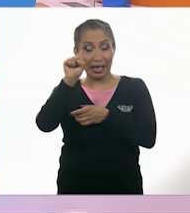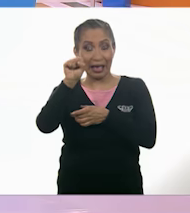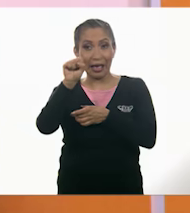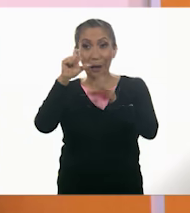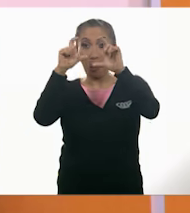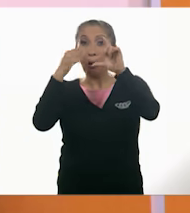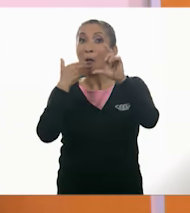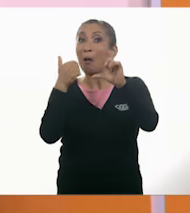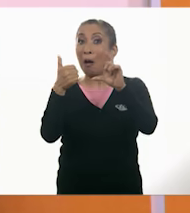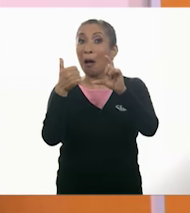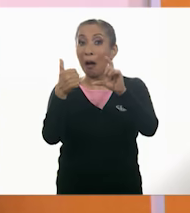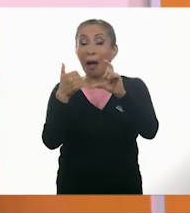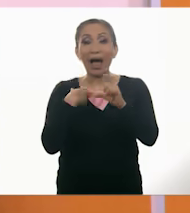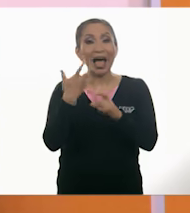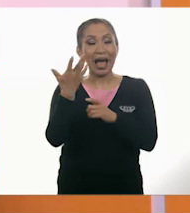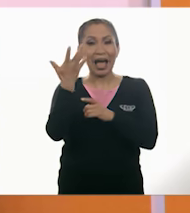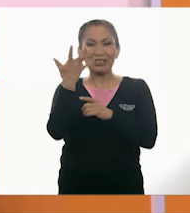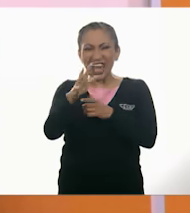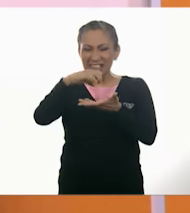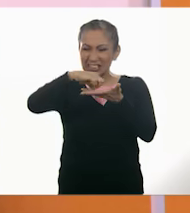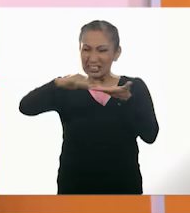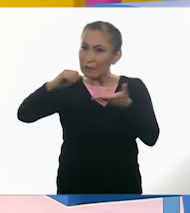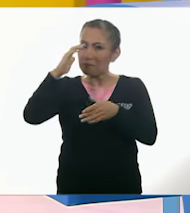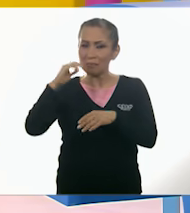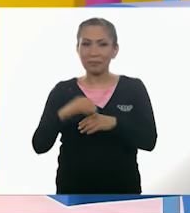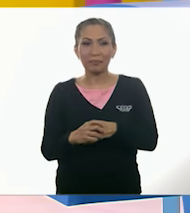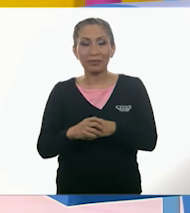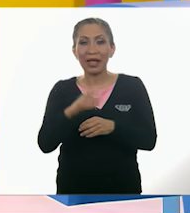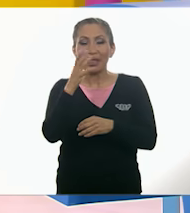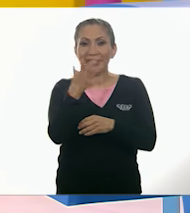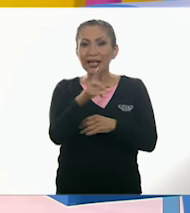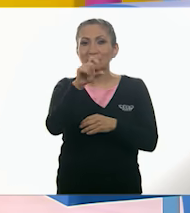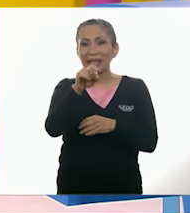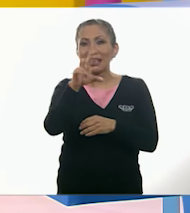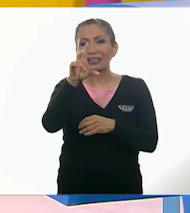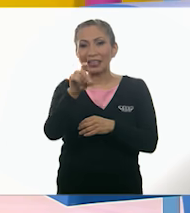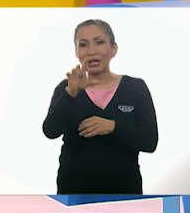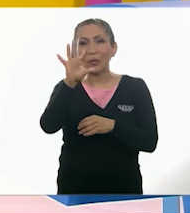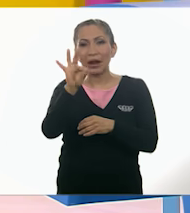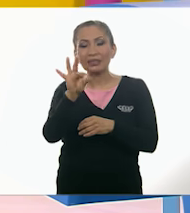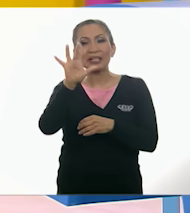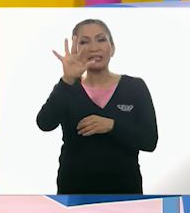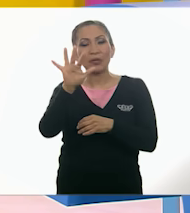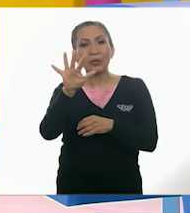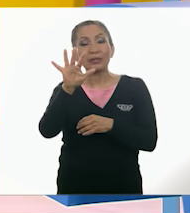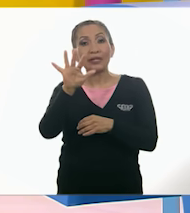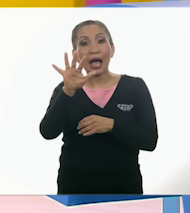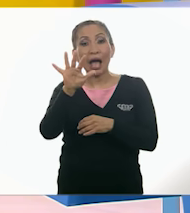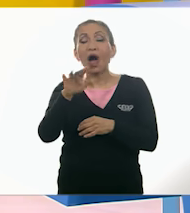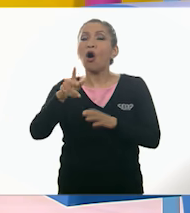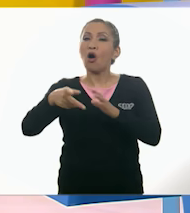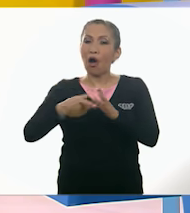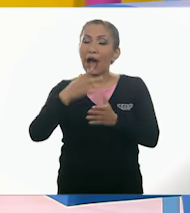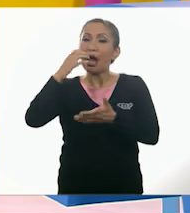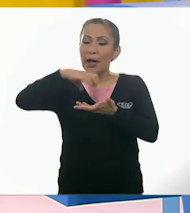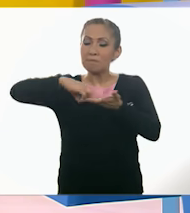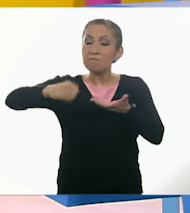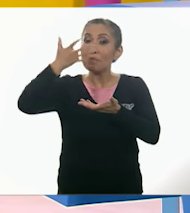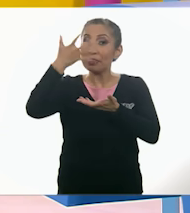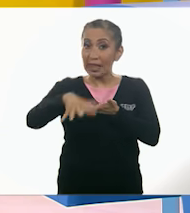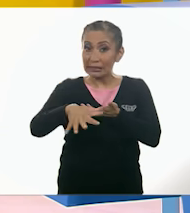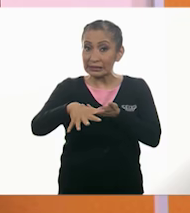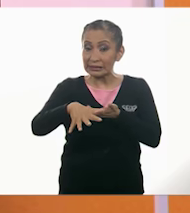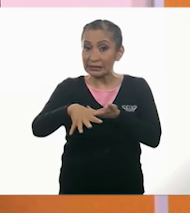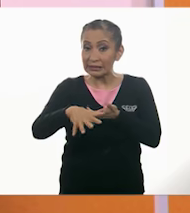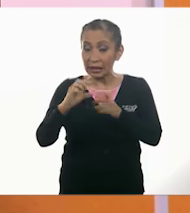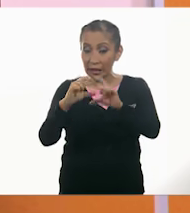10, 20, 30, 40, 50, 60. Muy bien. Quito otras 10. Ajá. 10, 20, 30, 40, 50. Resto otras 10. Sí. Y